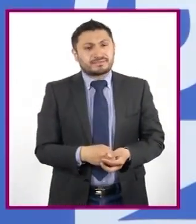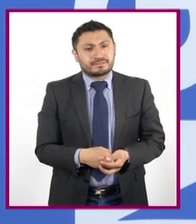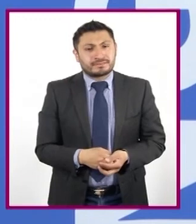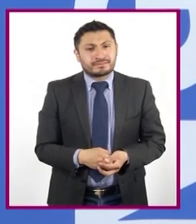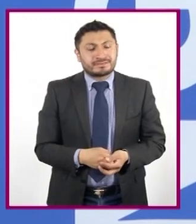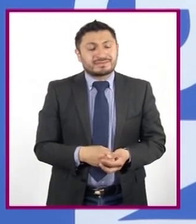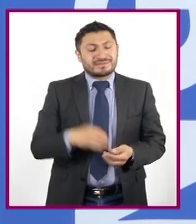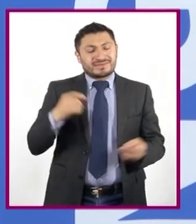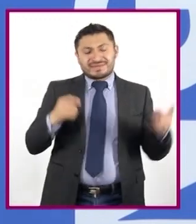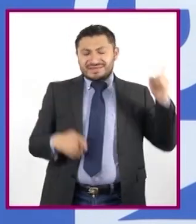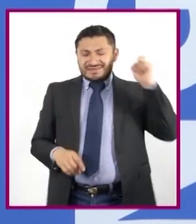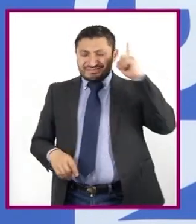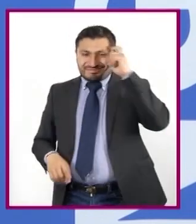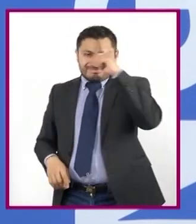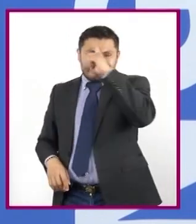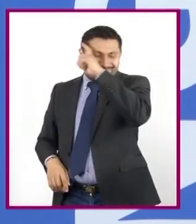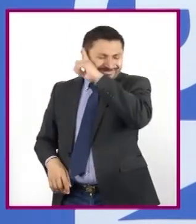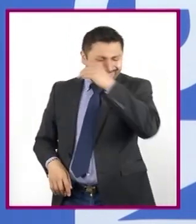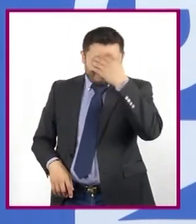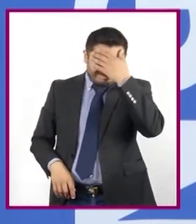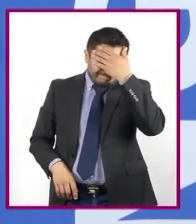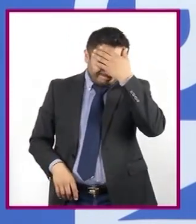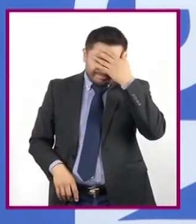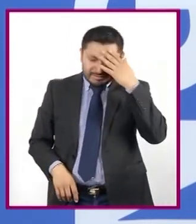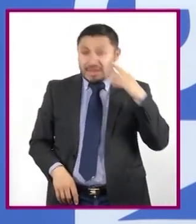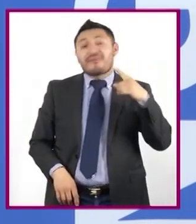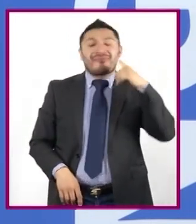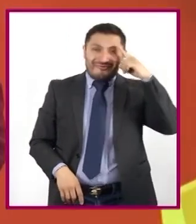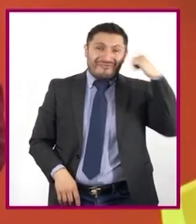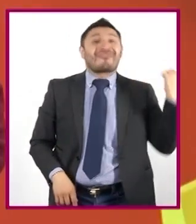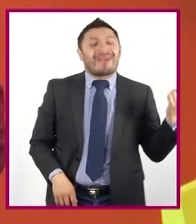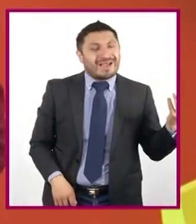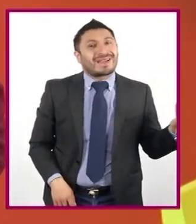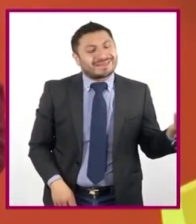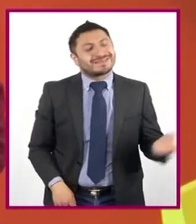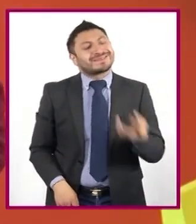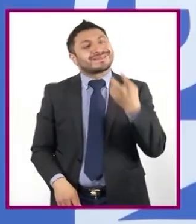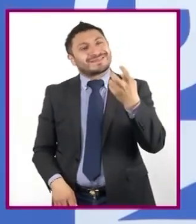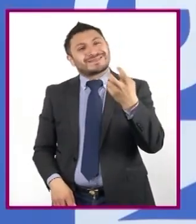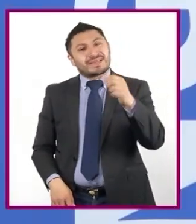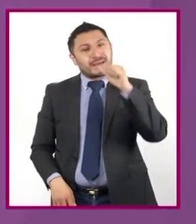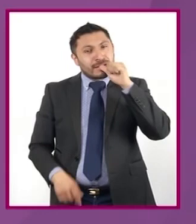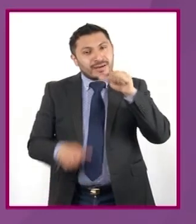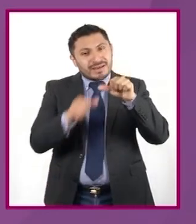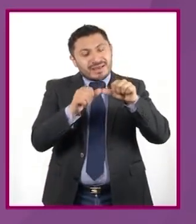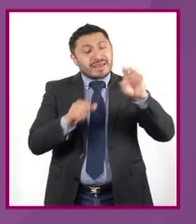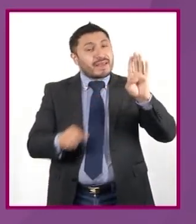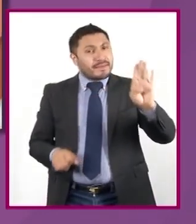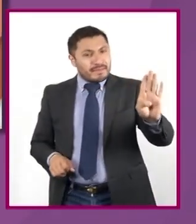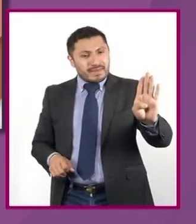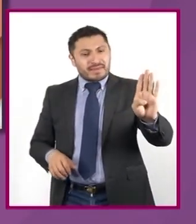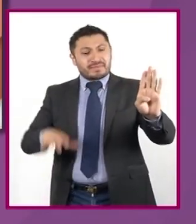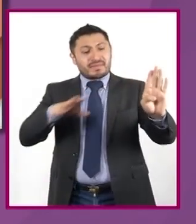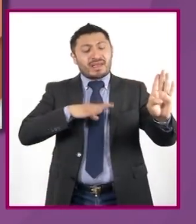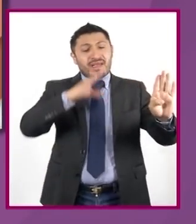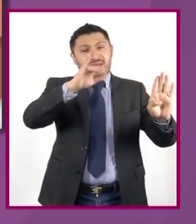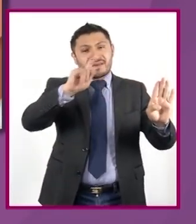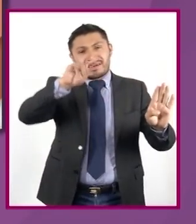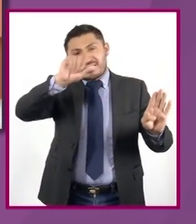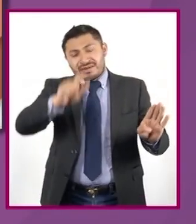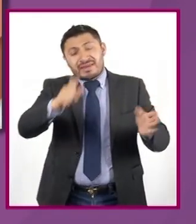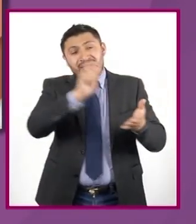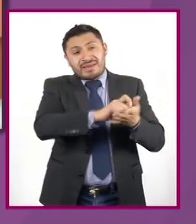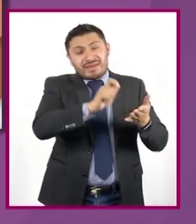Esta pregunta está muy fácil, maestra. Exacto, es la letra B. Las citas textuales